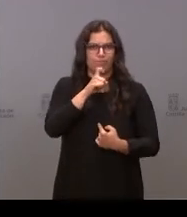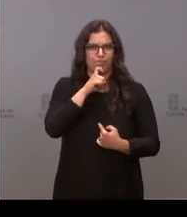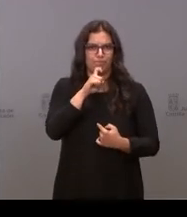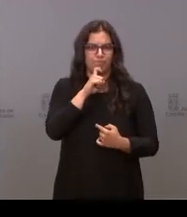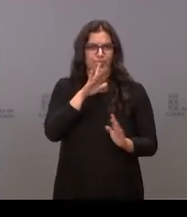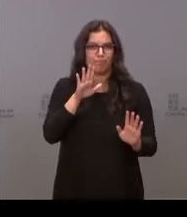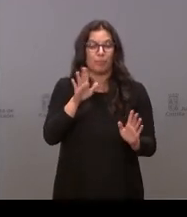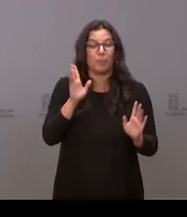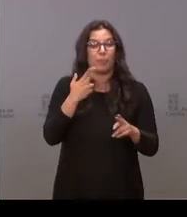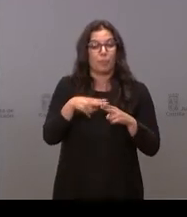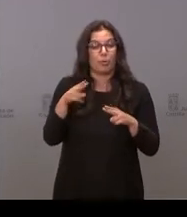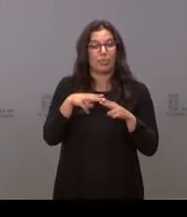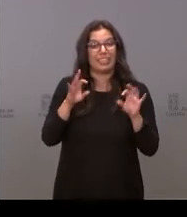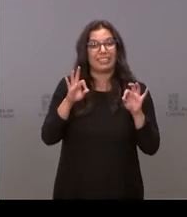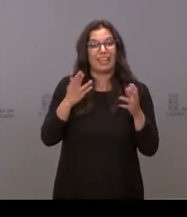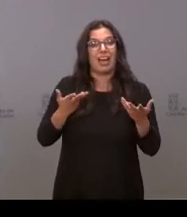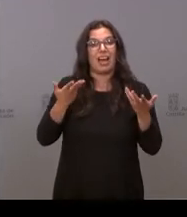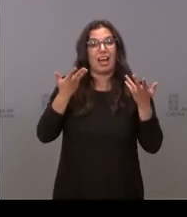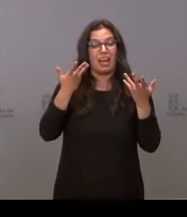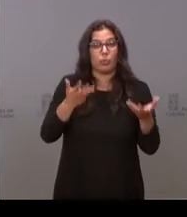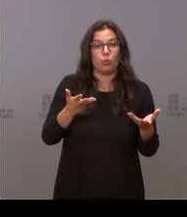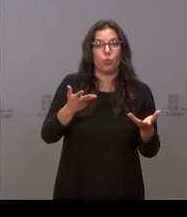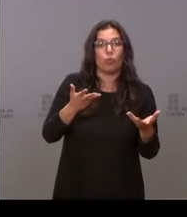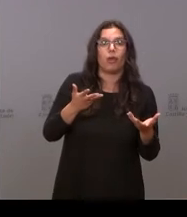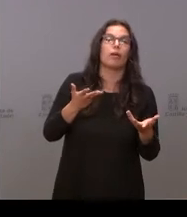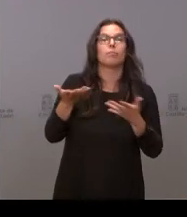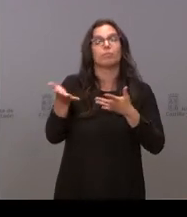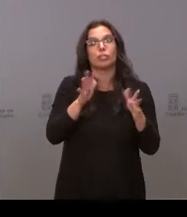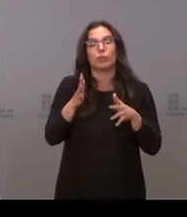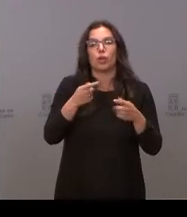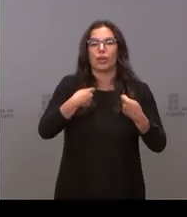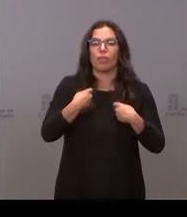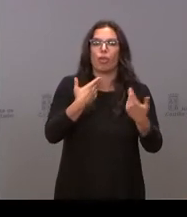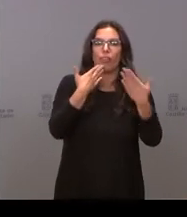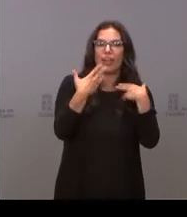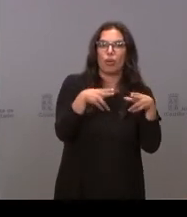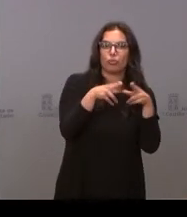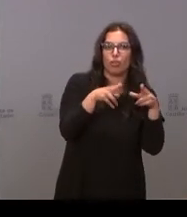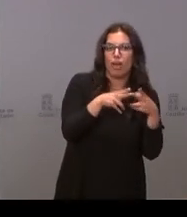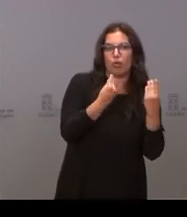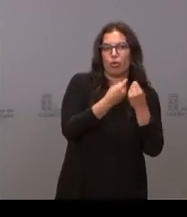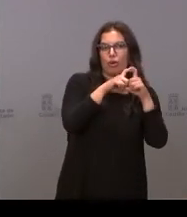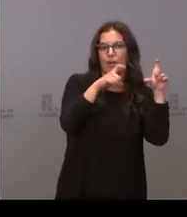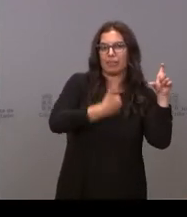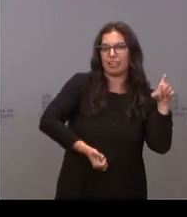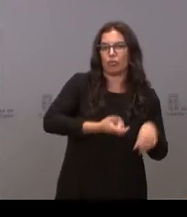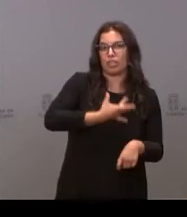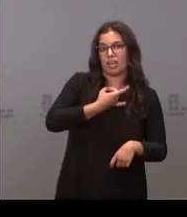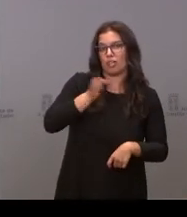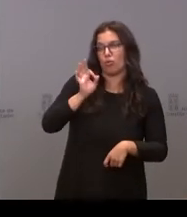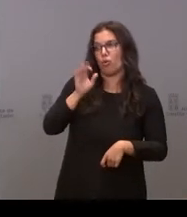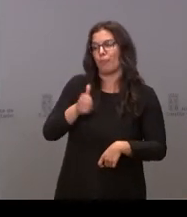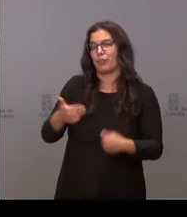que la política de ayudas, que de una manera o de otra se ha negociado en el diálogo social o que vienen a través del Gobierno de